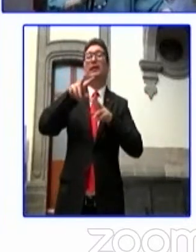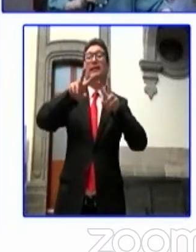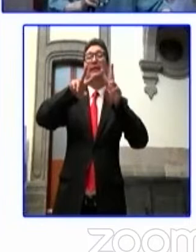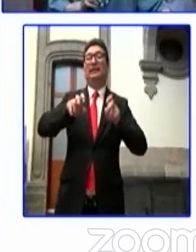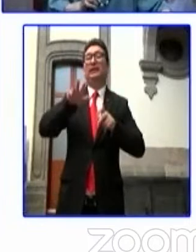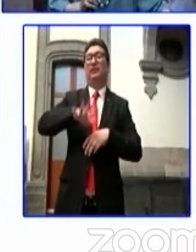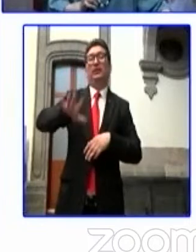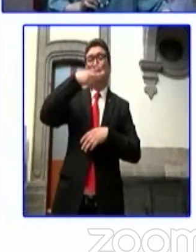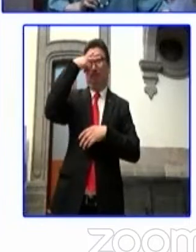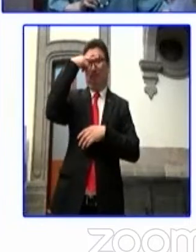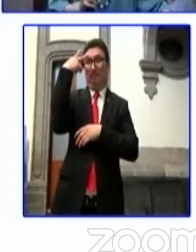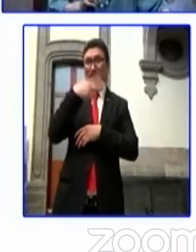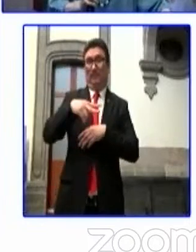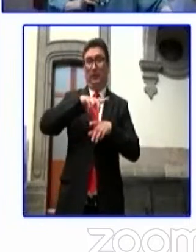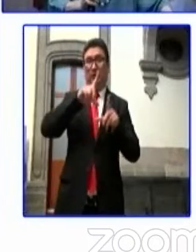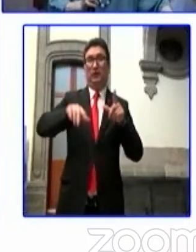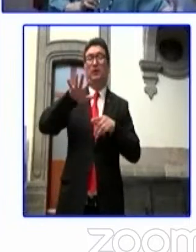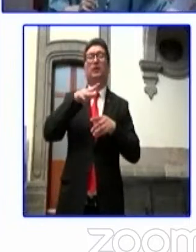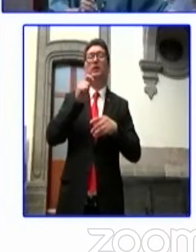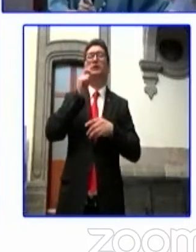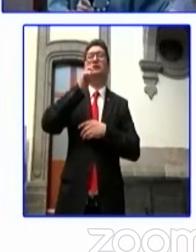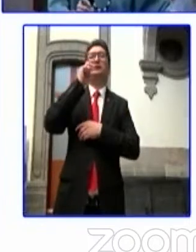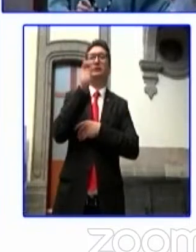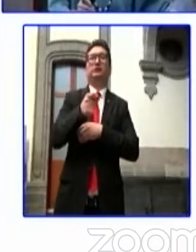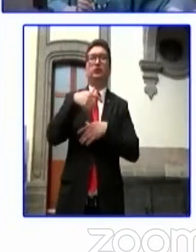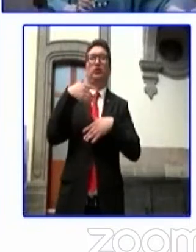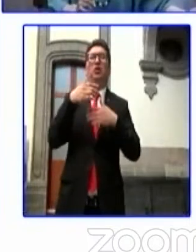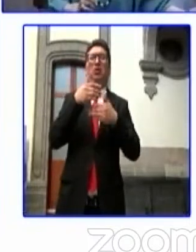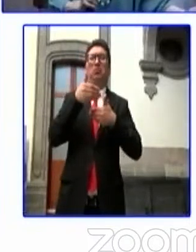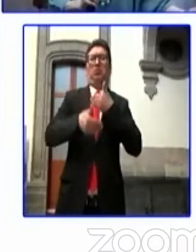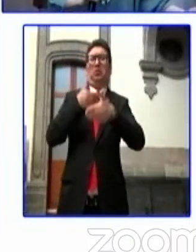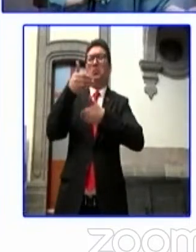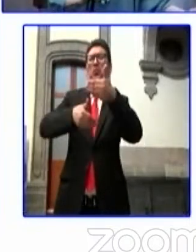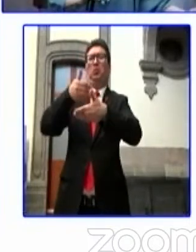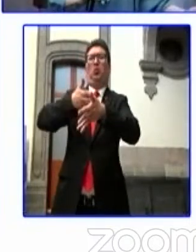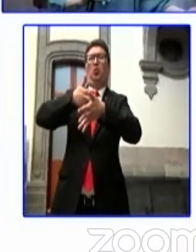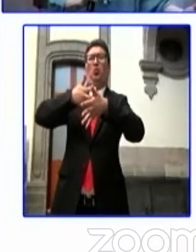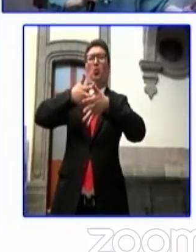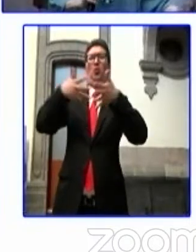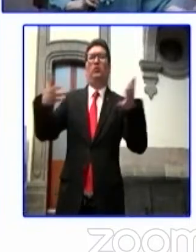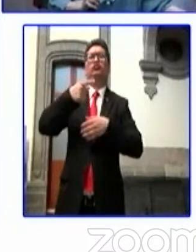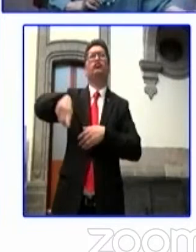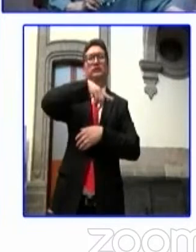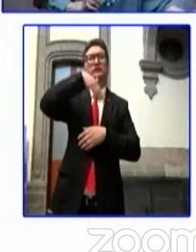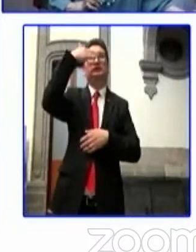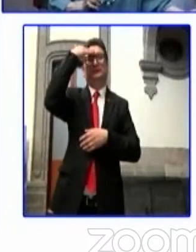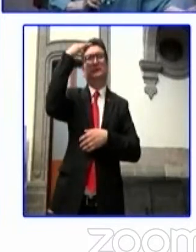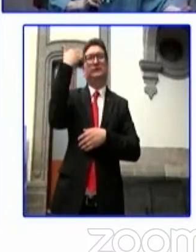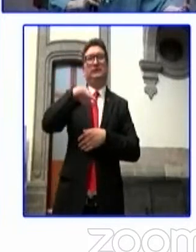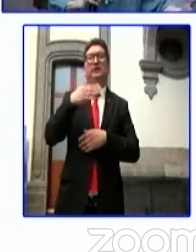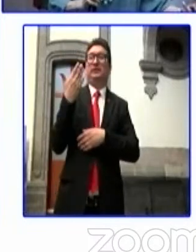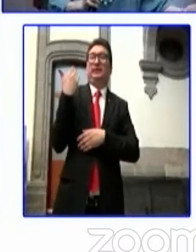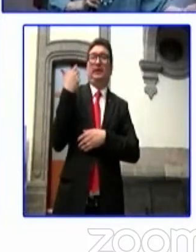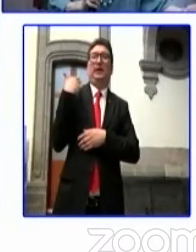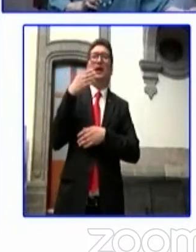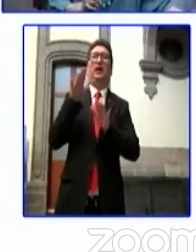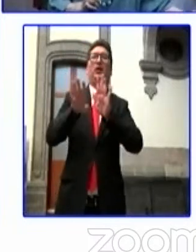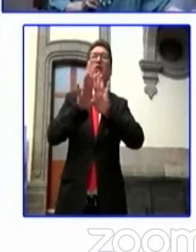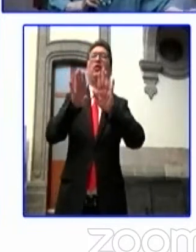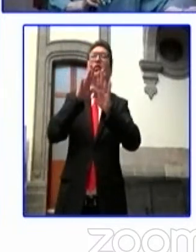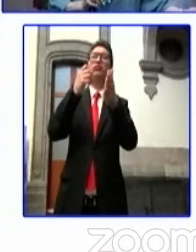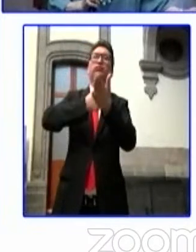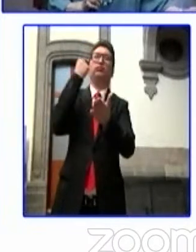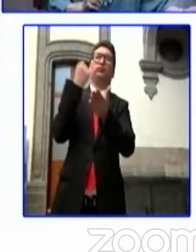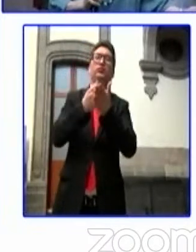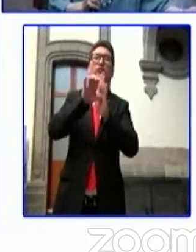México tenemos un enorme avance y seguramente ustedes lo saben. Hace unos días se aprobó el nuevo Código